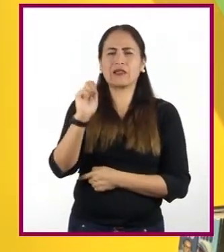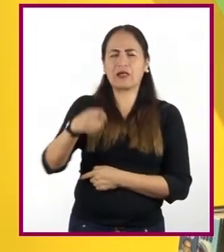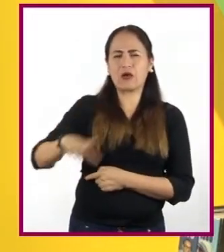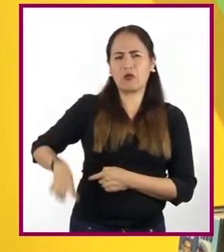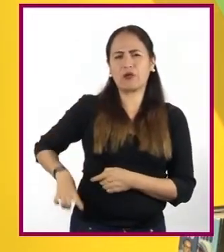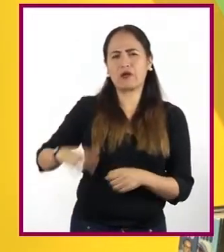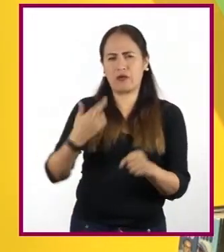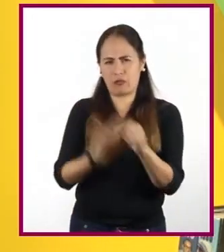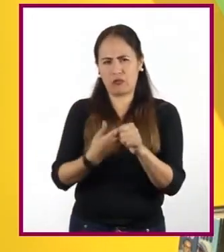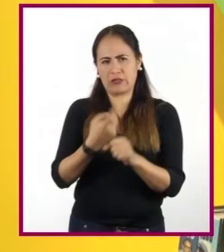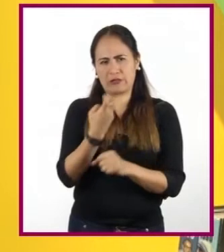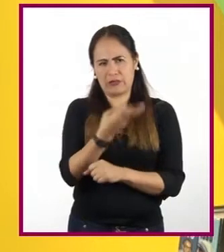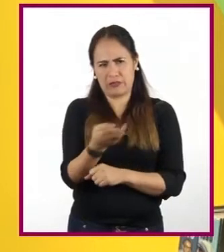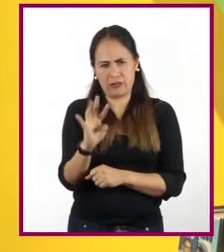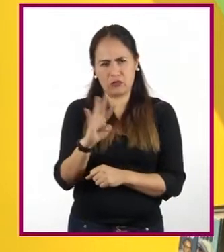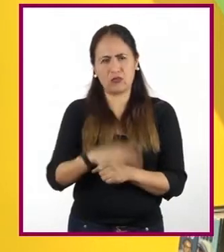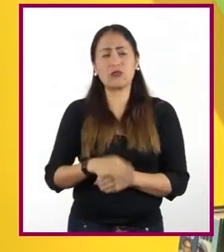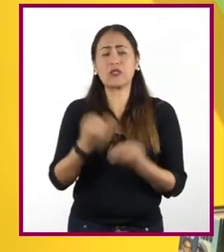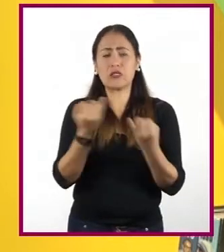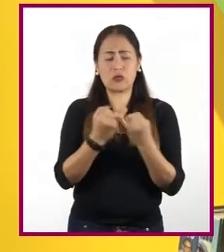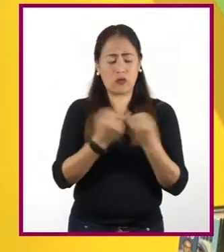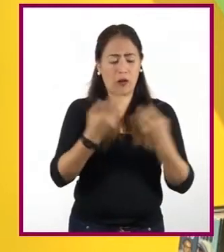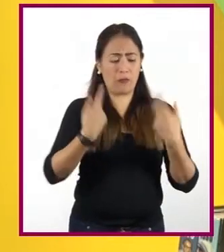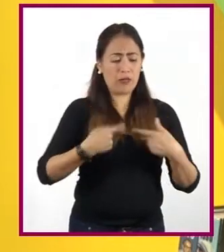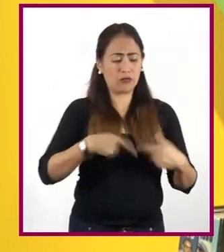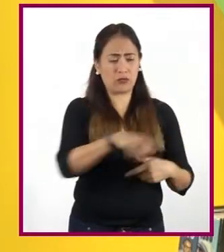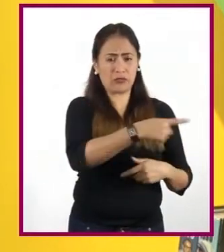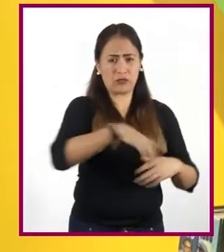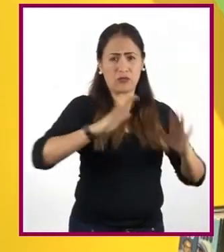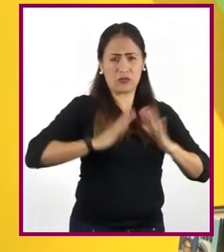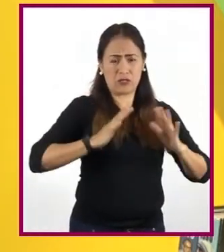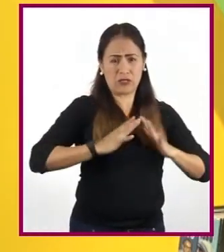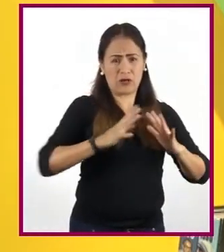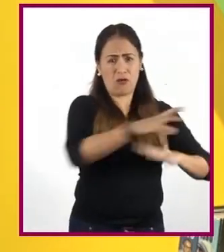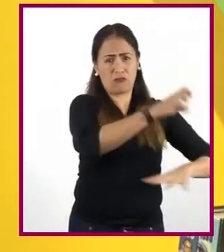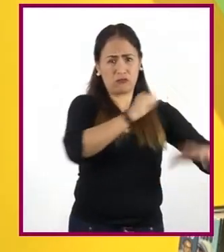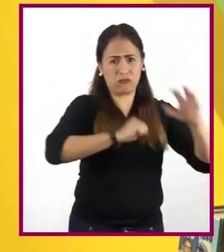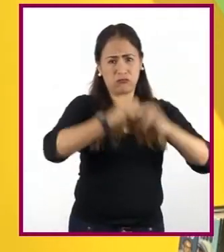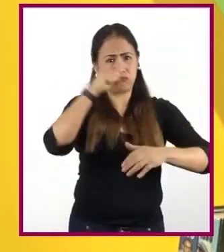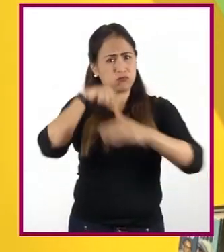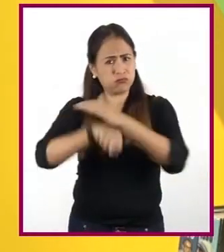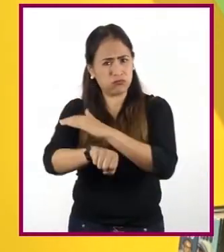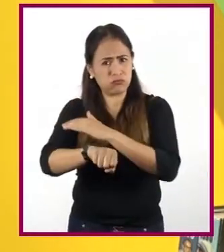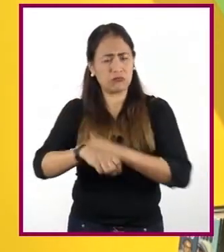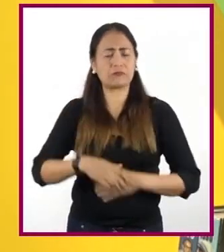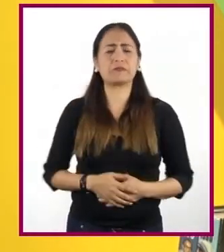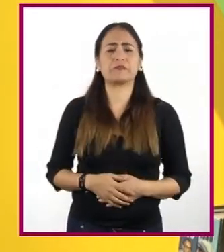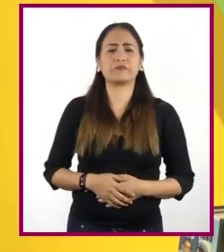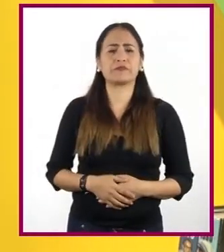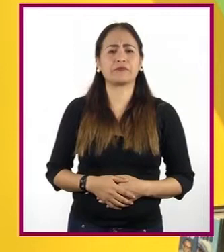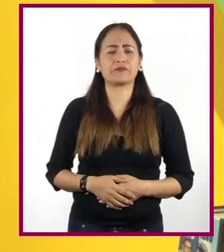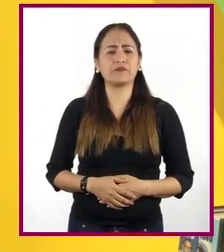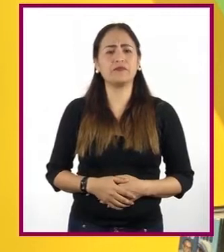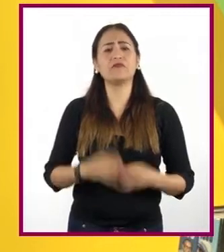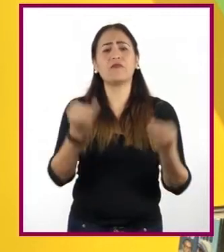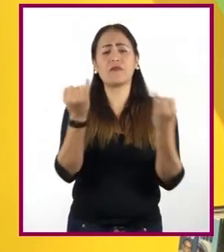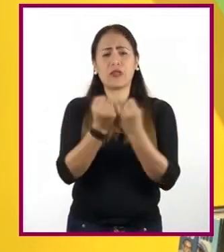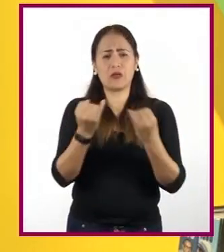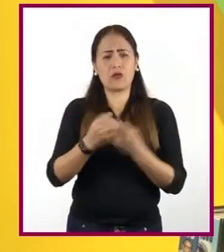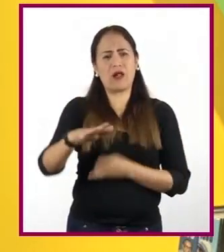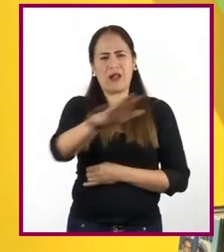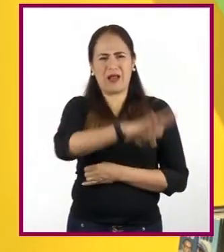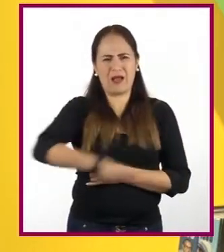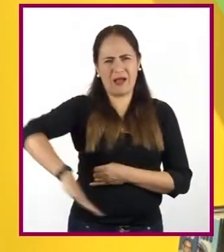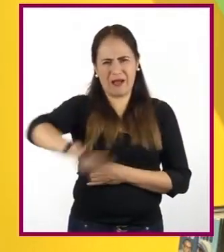la representación de la captura de los guerreros cautivos. Por las características climáticas y geográficas de